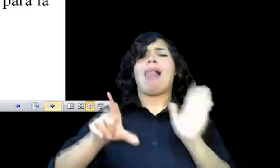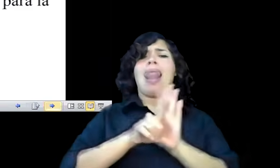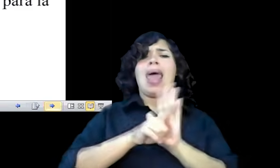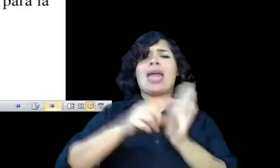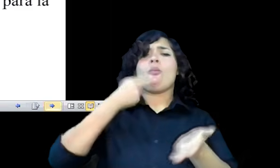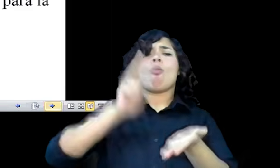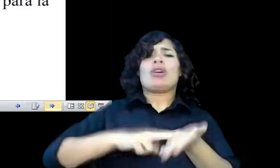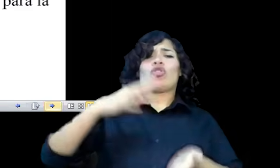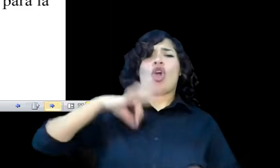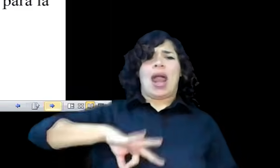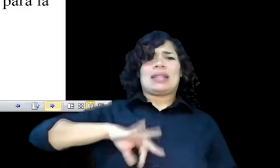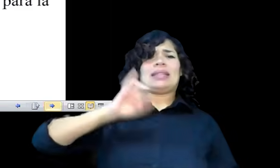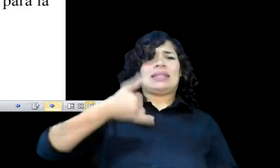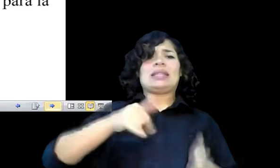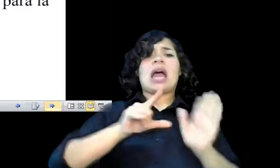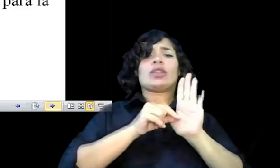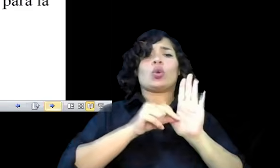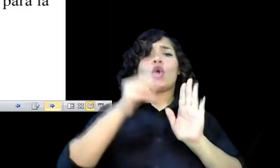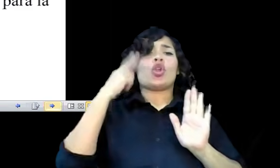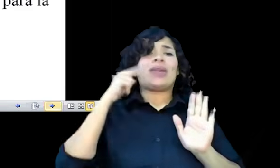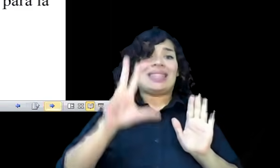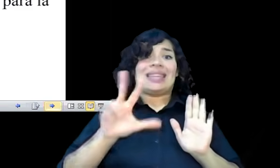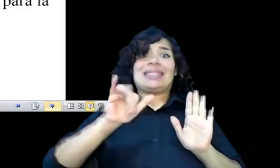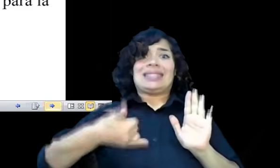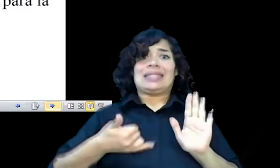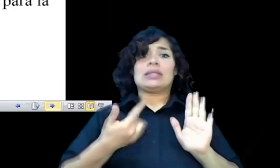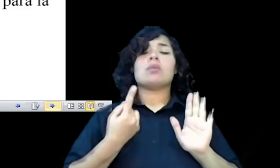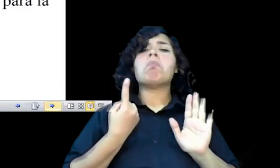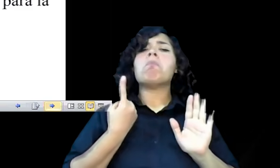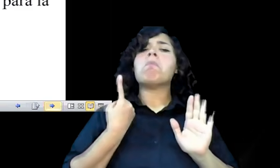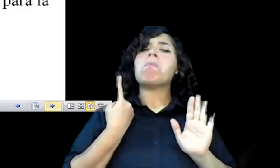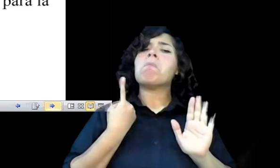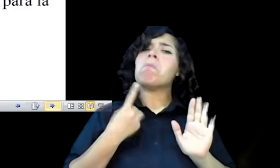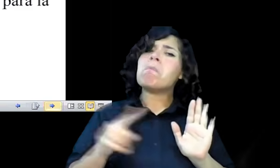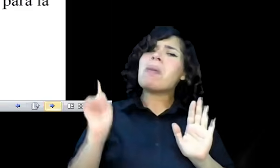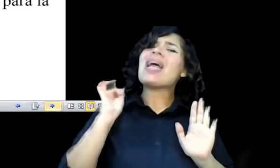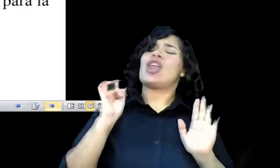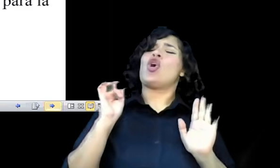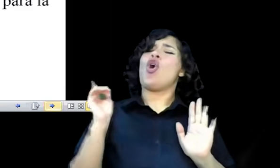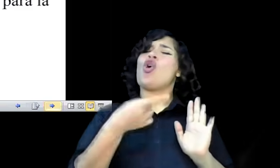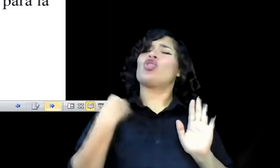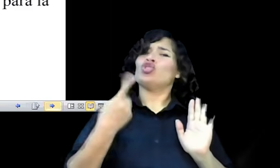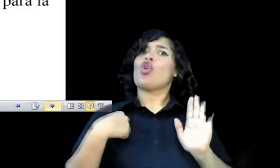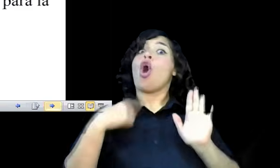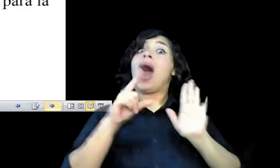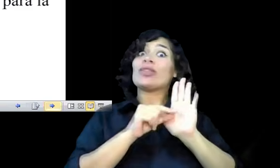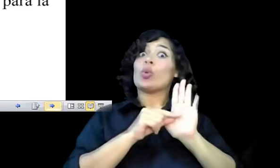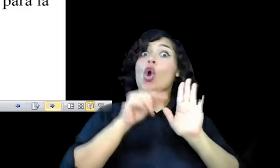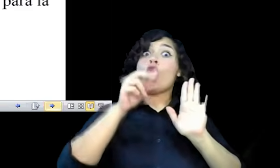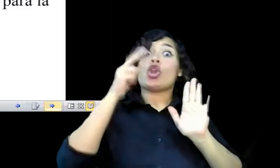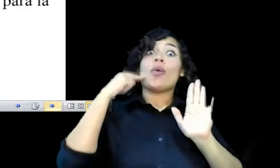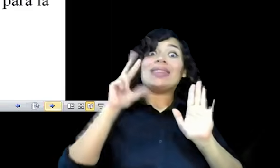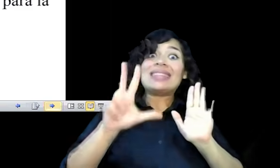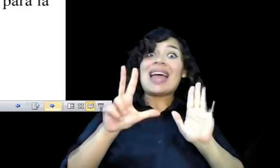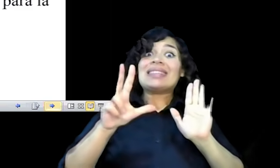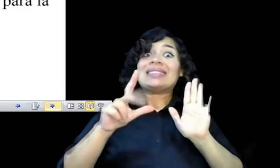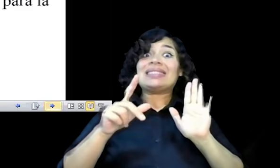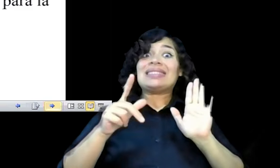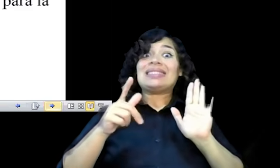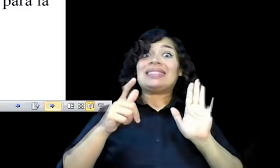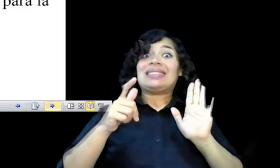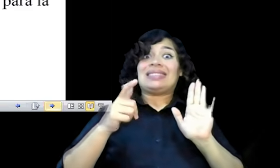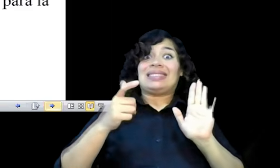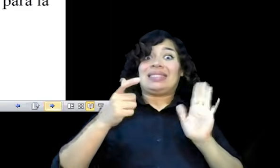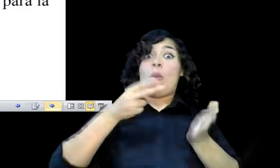artículo 93, ¿sí? Para actualizar distintos bienes. Pero nosotros no nos podemos ir al artículo 93 de ganancias. ¿Por qué?